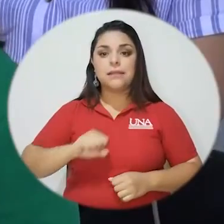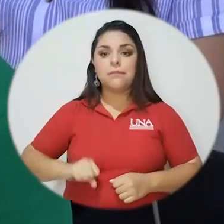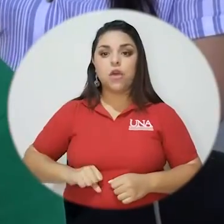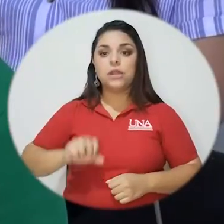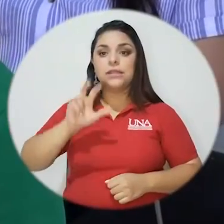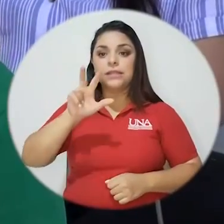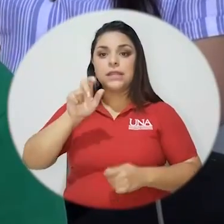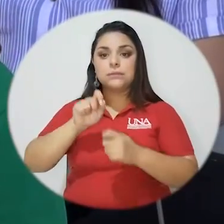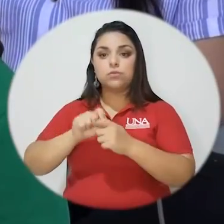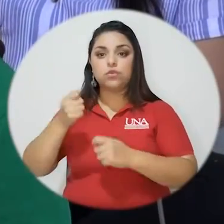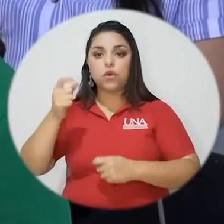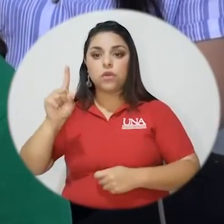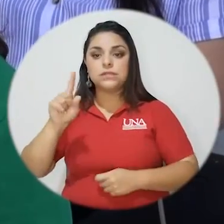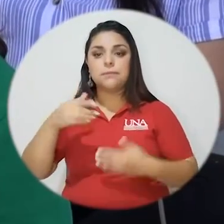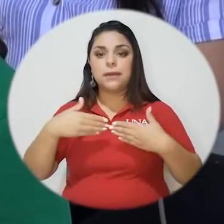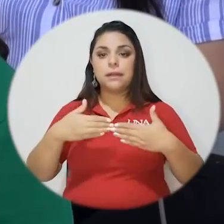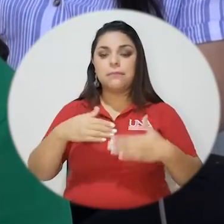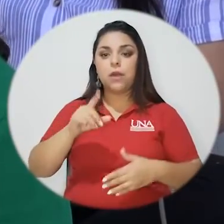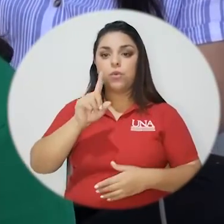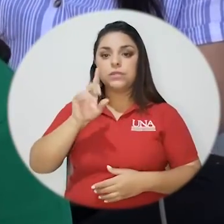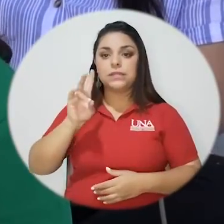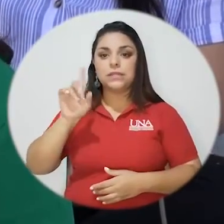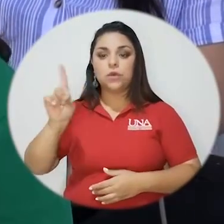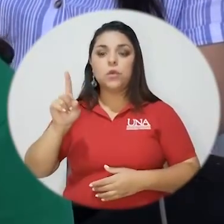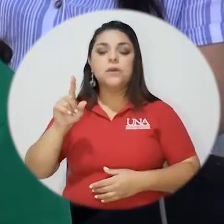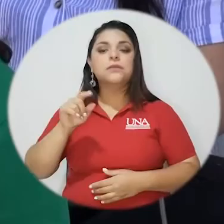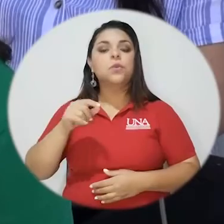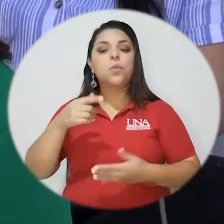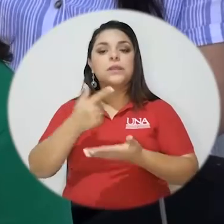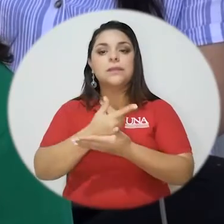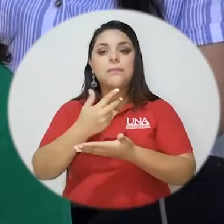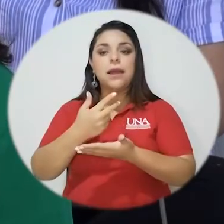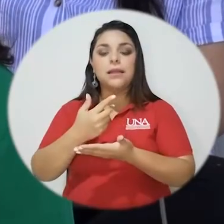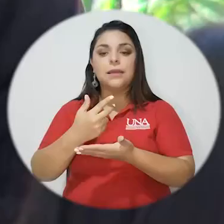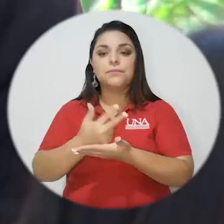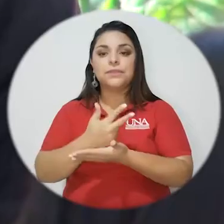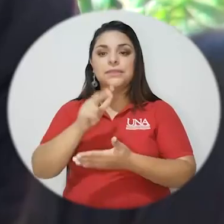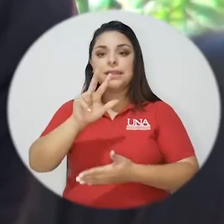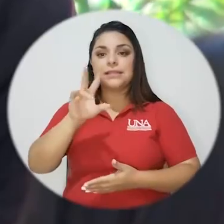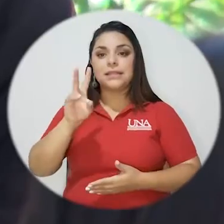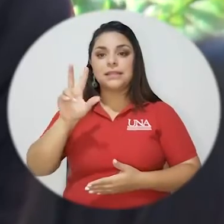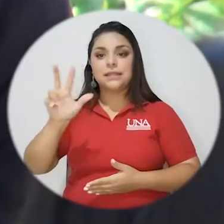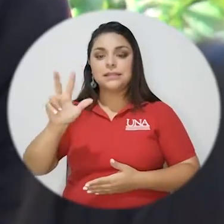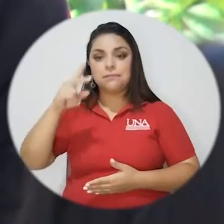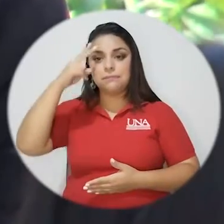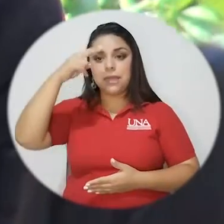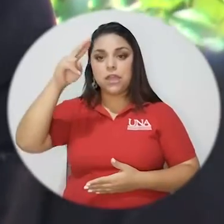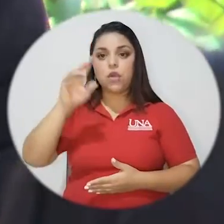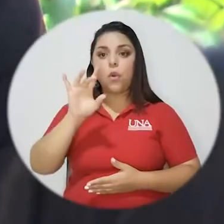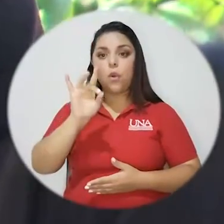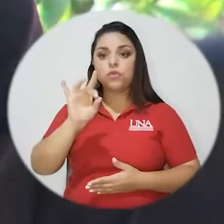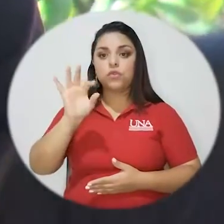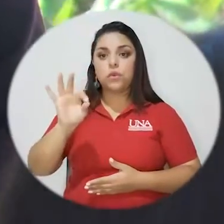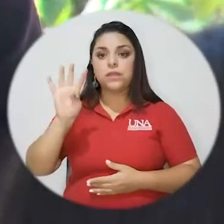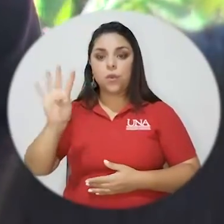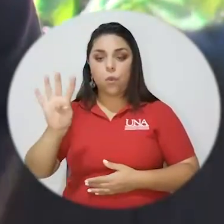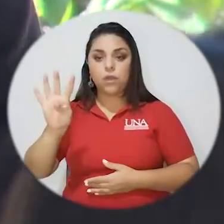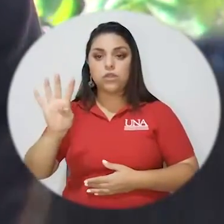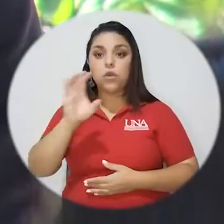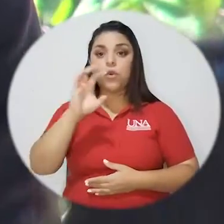El Salvador, 3.11, en Panamá, 1.71, en Guatemala, 3.63, en Honduras, 2.45, en